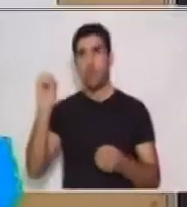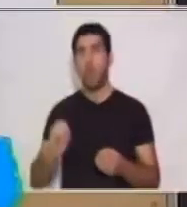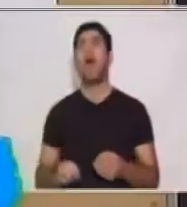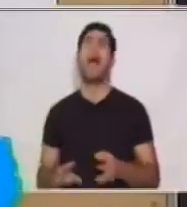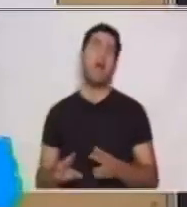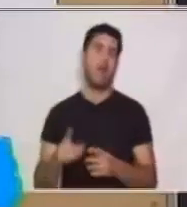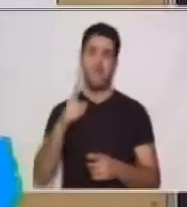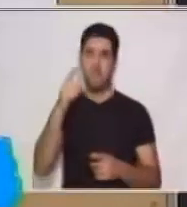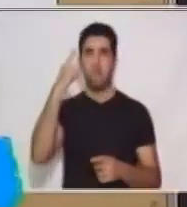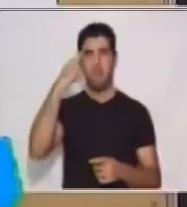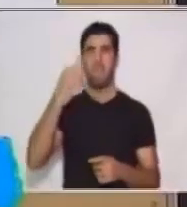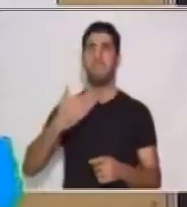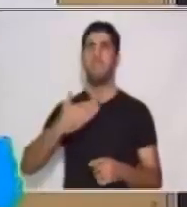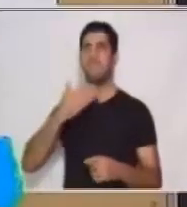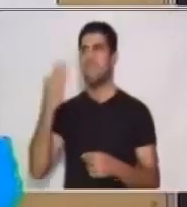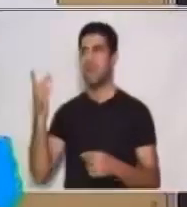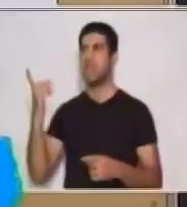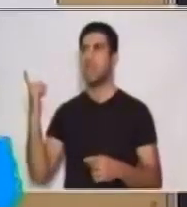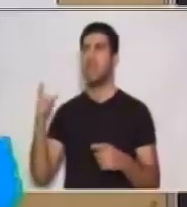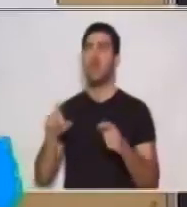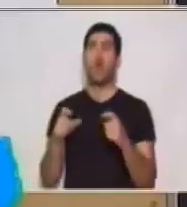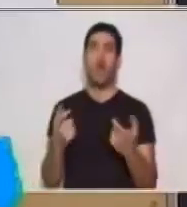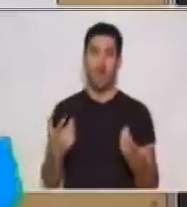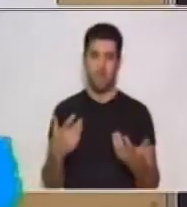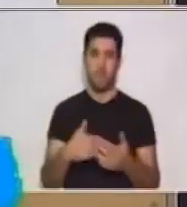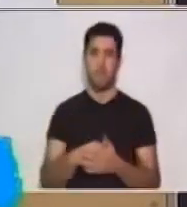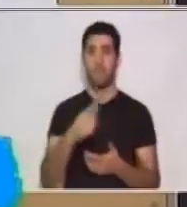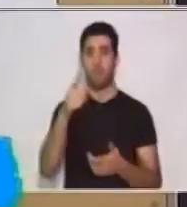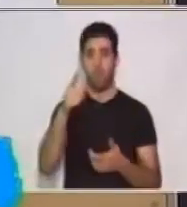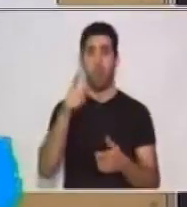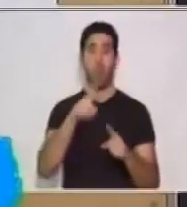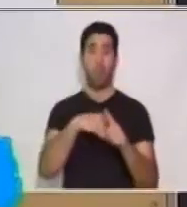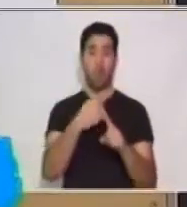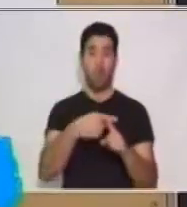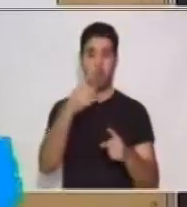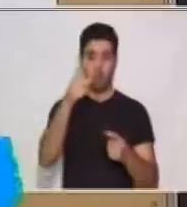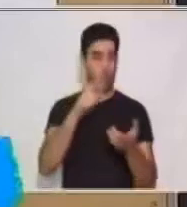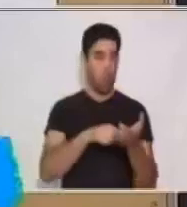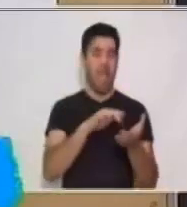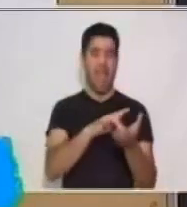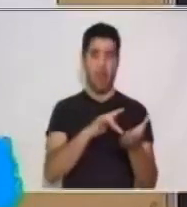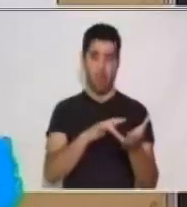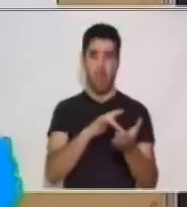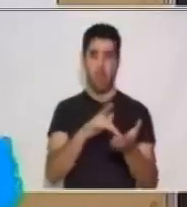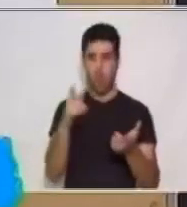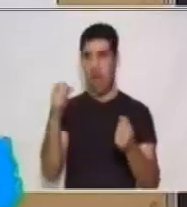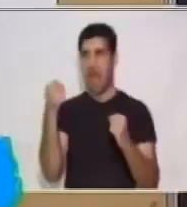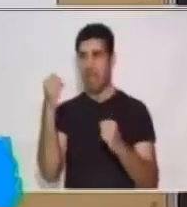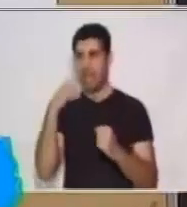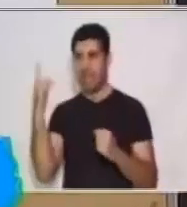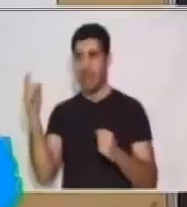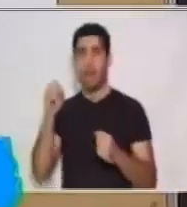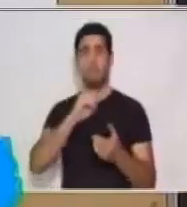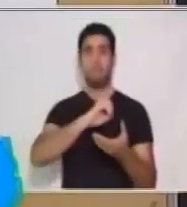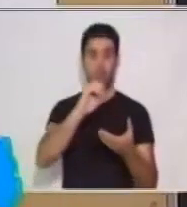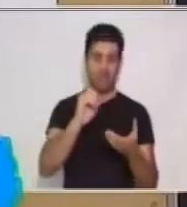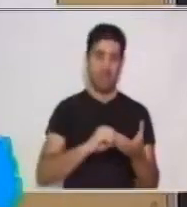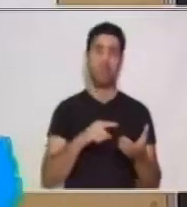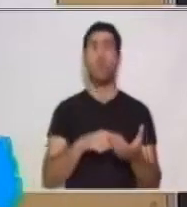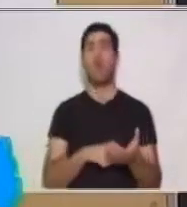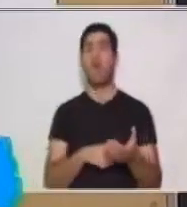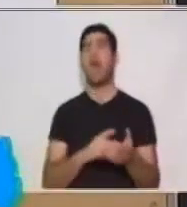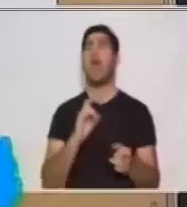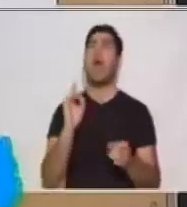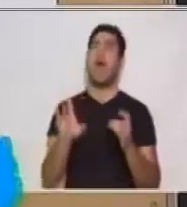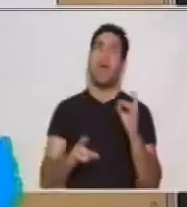decimal que lo representa. ¿Qué pasa con nuestra calculadora cuando operamos un porcentaje? Lo que está pasando